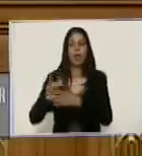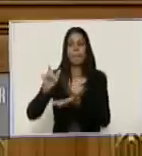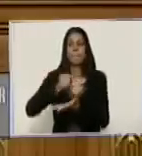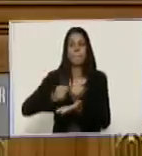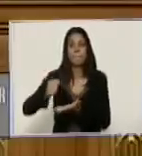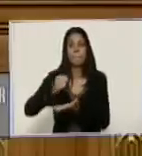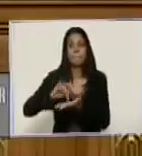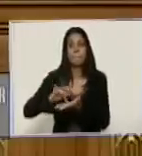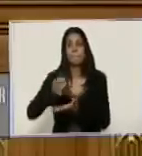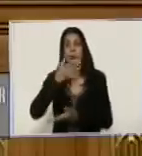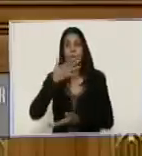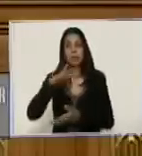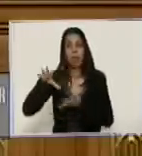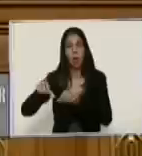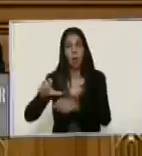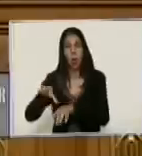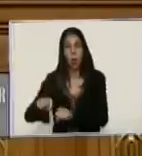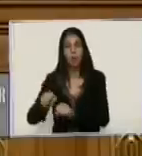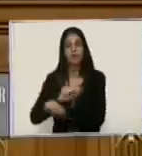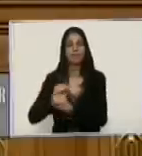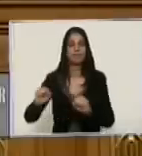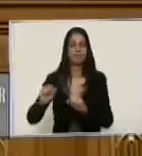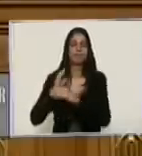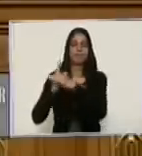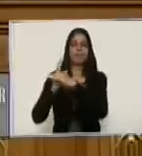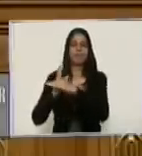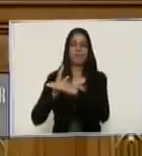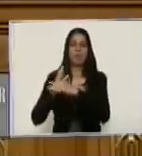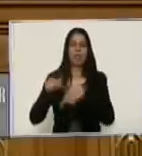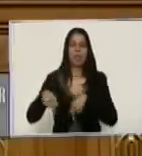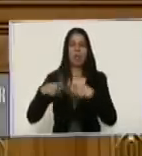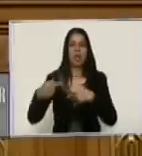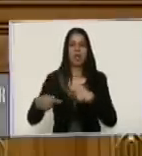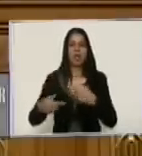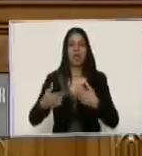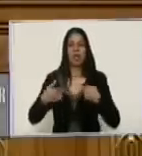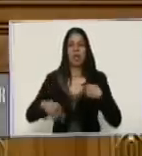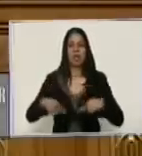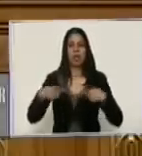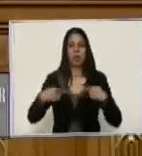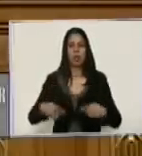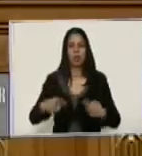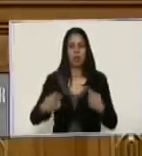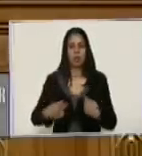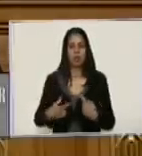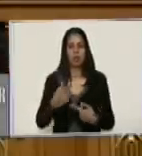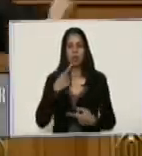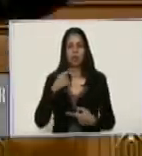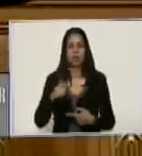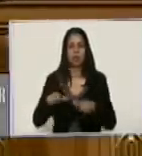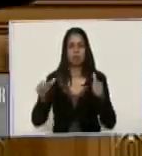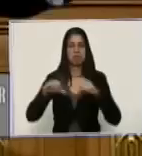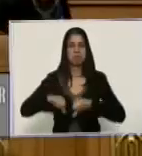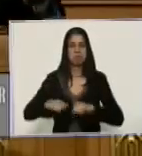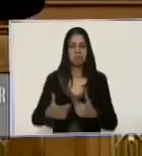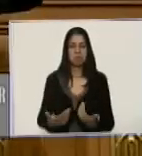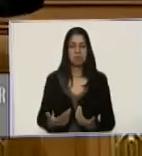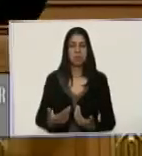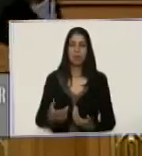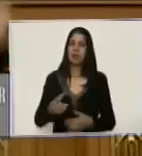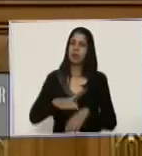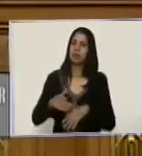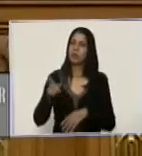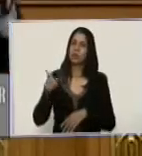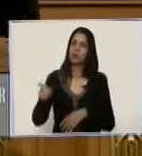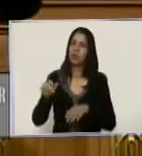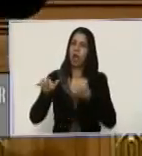Y acto seguido le encanta decir de que entonces tenemos una crisis humanitaria. Compadre Almagro, usted mismo ha estado creando esas